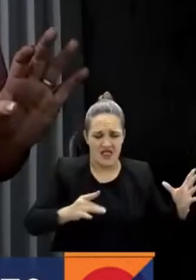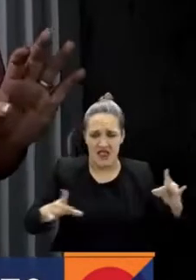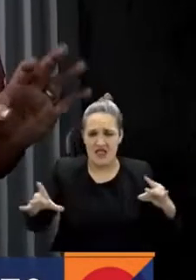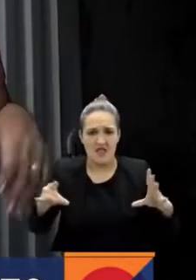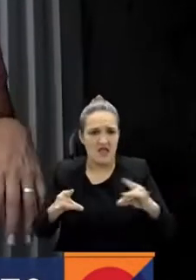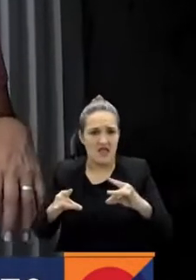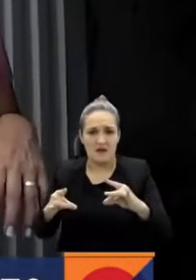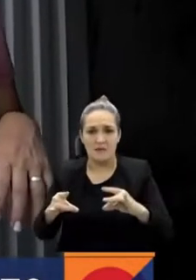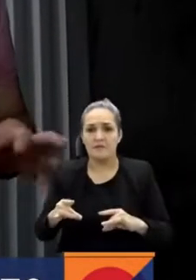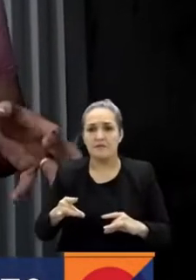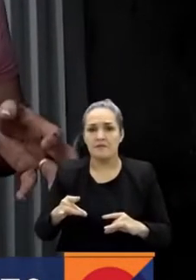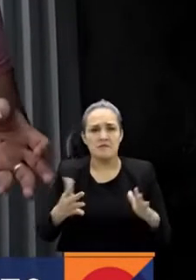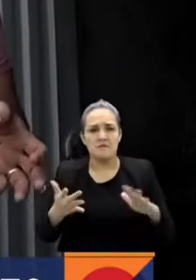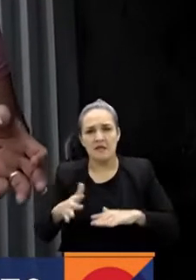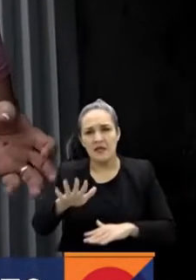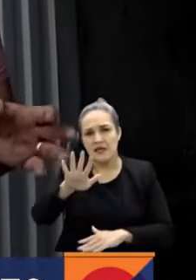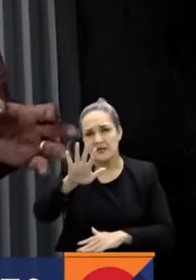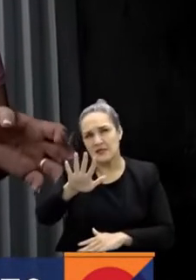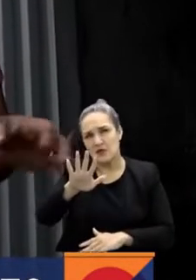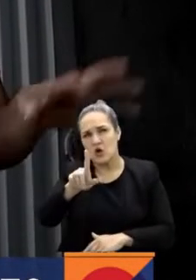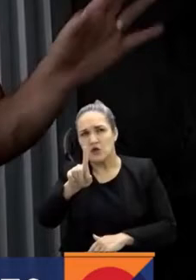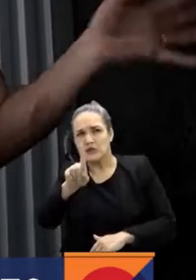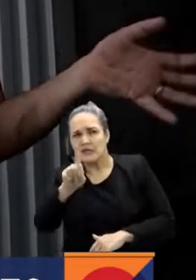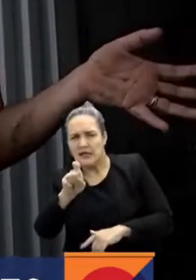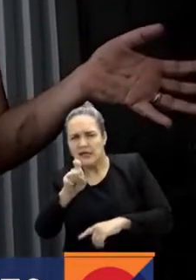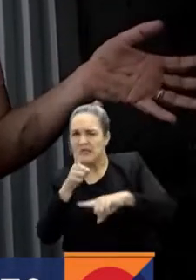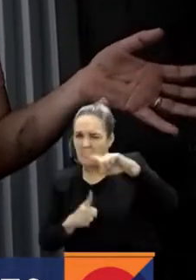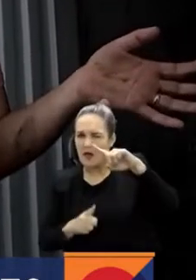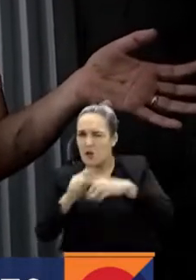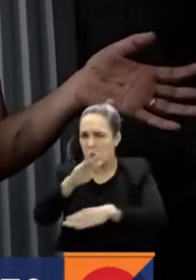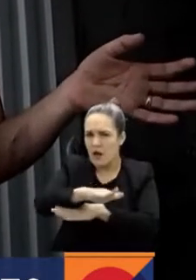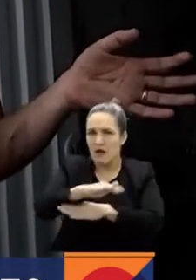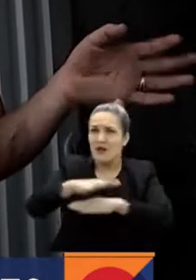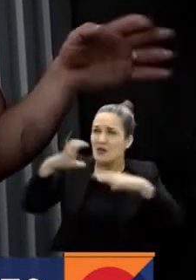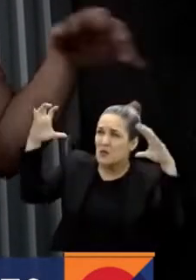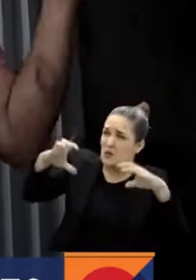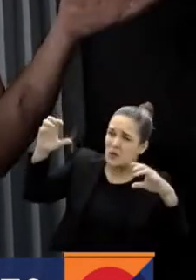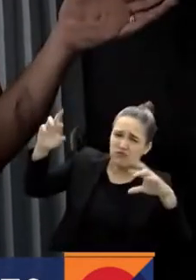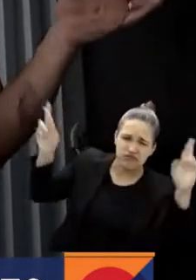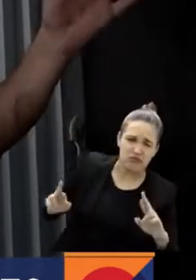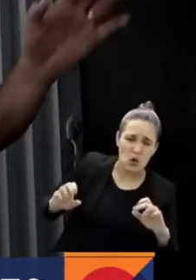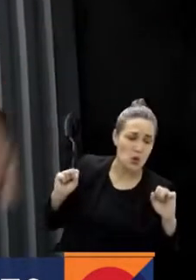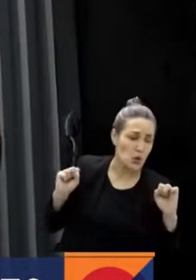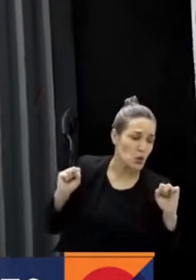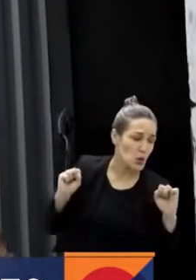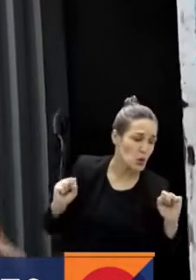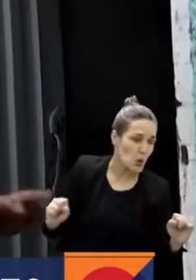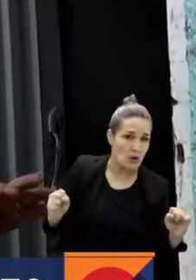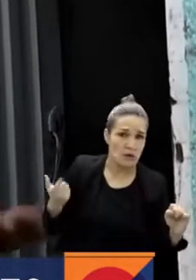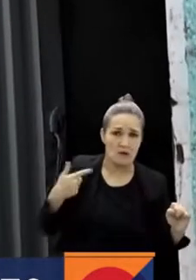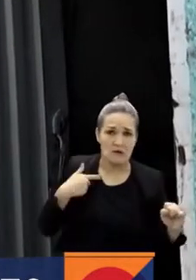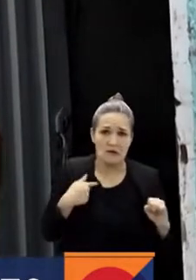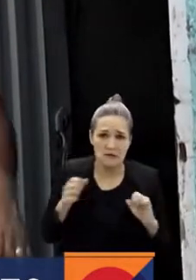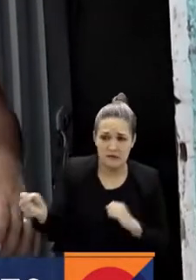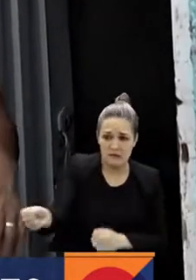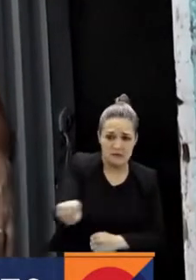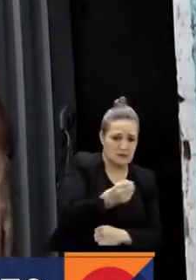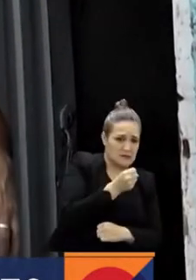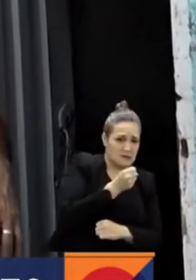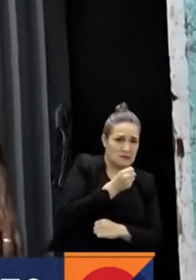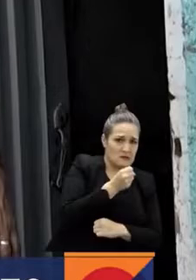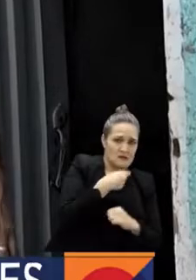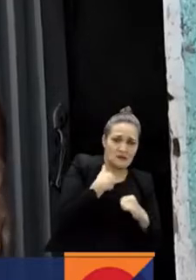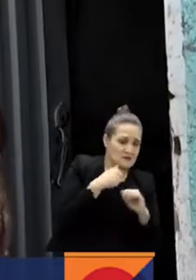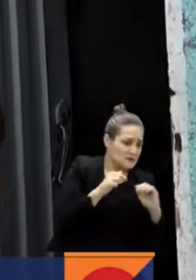tipo 6:30 de la tarde se largó una tempestad horrible, nosotros nos encerramos. Yo estaba en la habitación de los niños cuando vi fue el charco de agua y